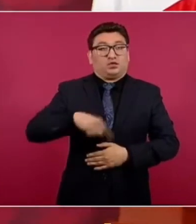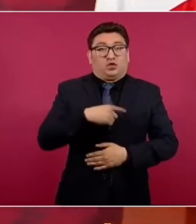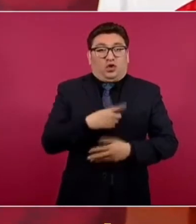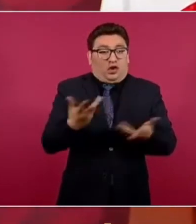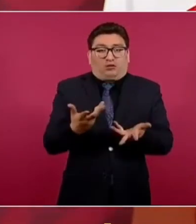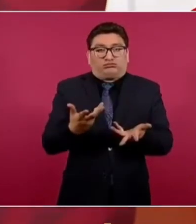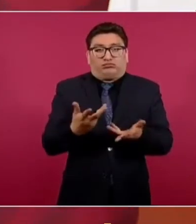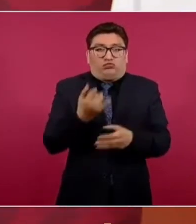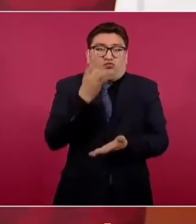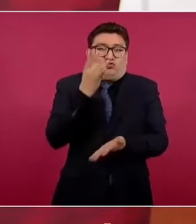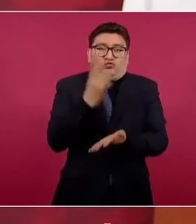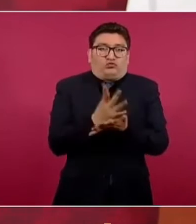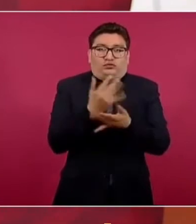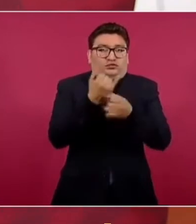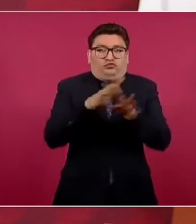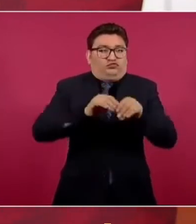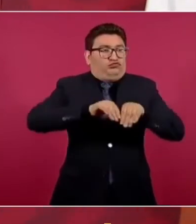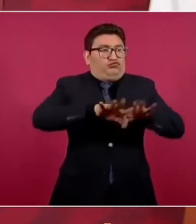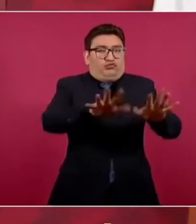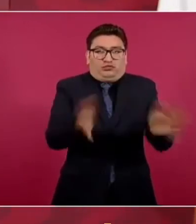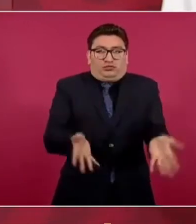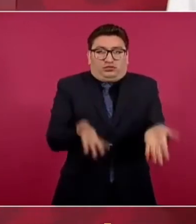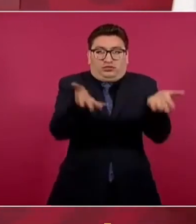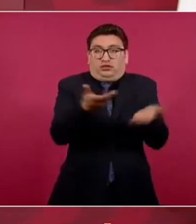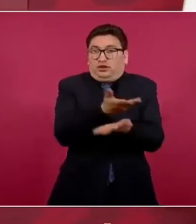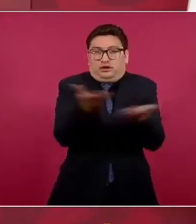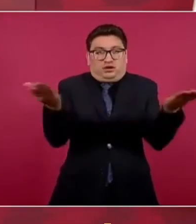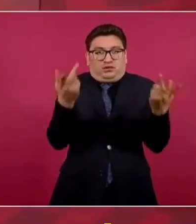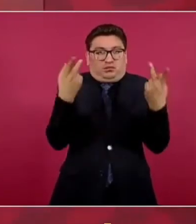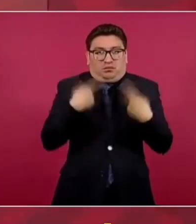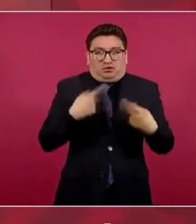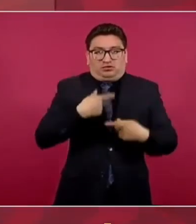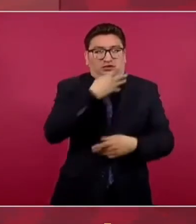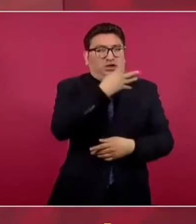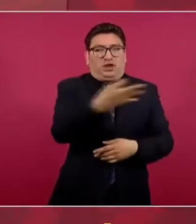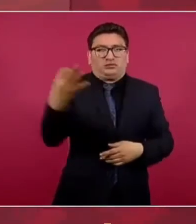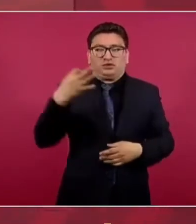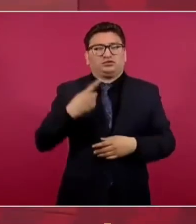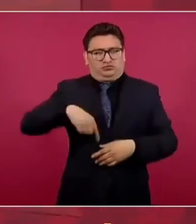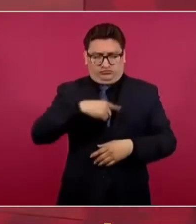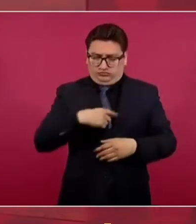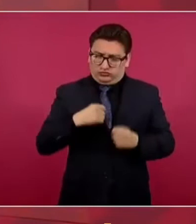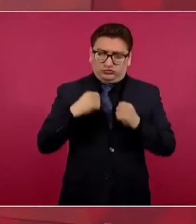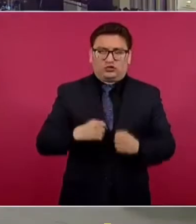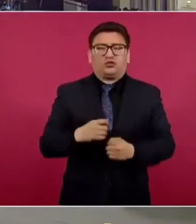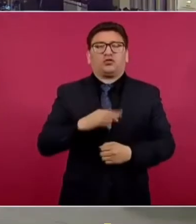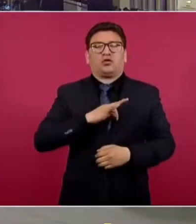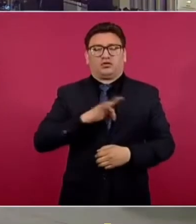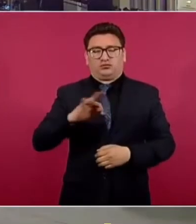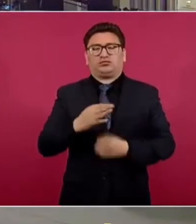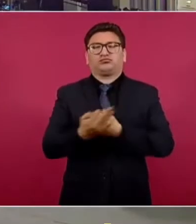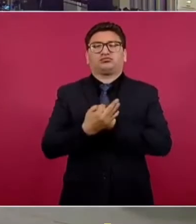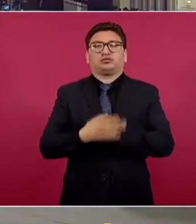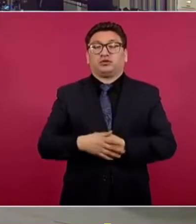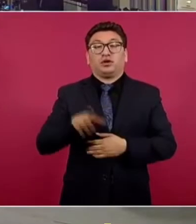informar y decirle a la gente, repito, de que estamos protegidos. ¿Y los legisladores no deberían de